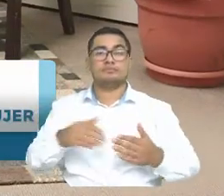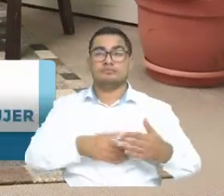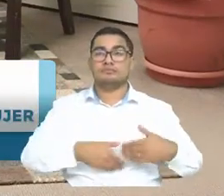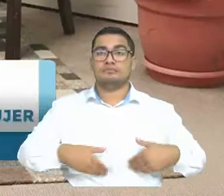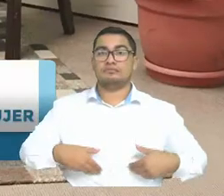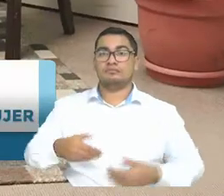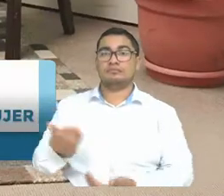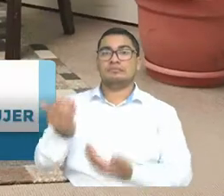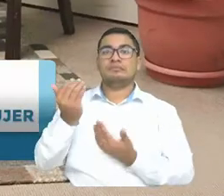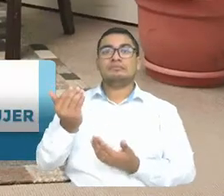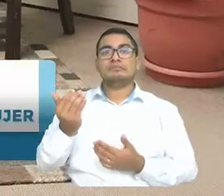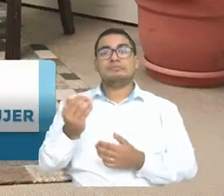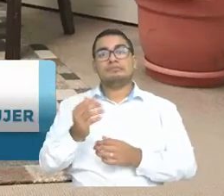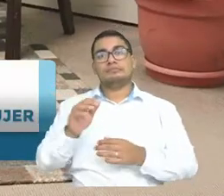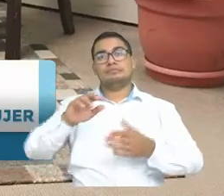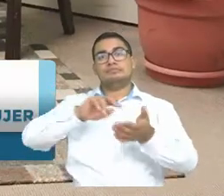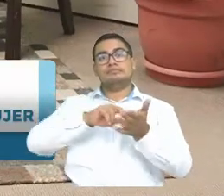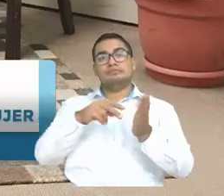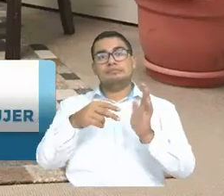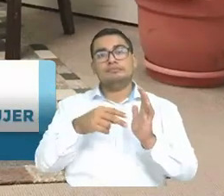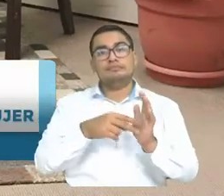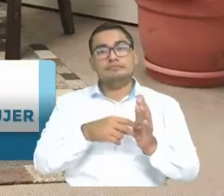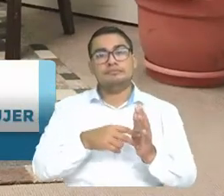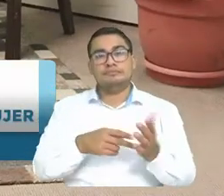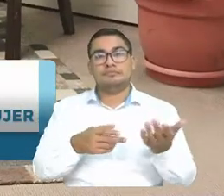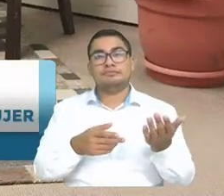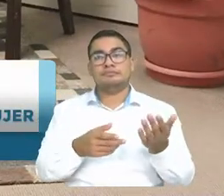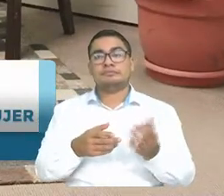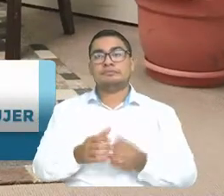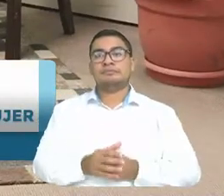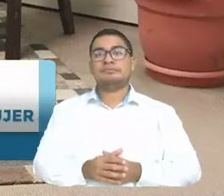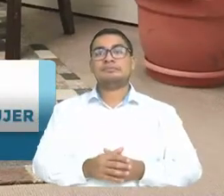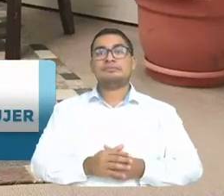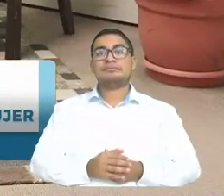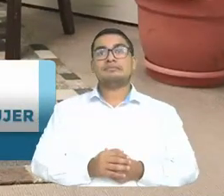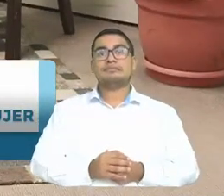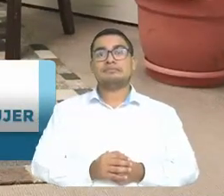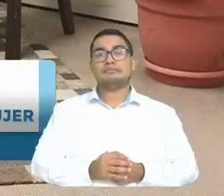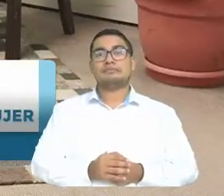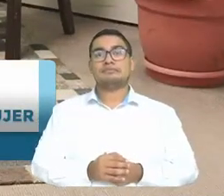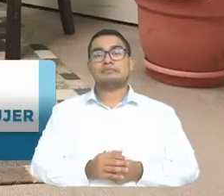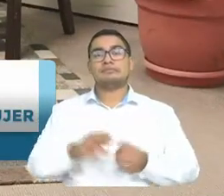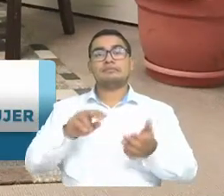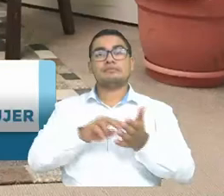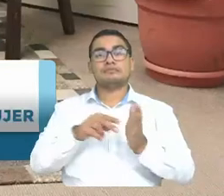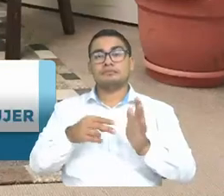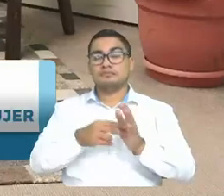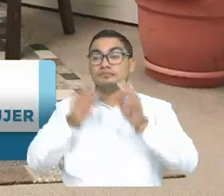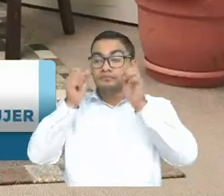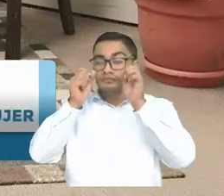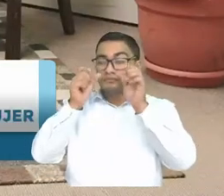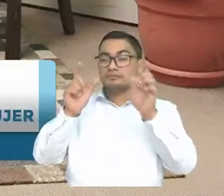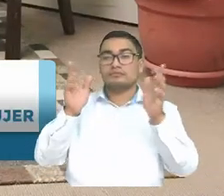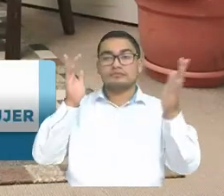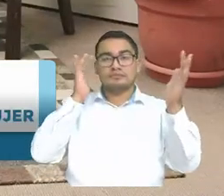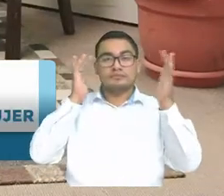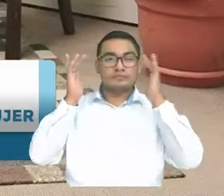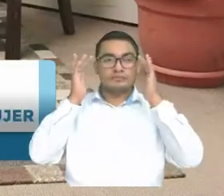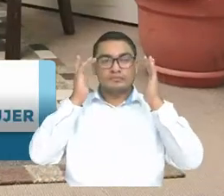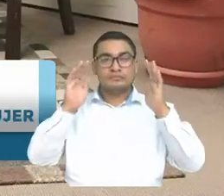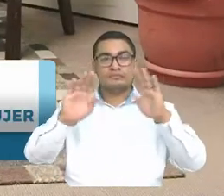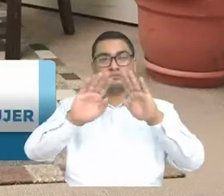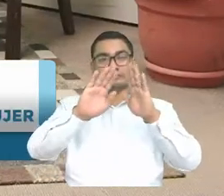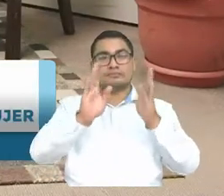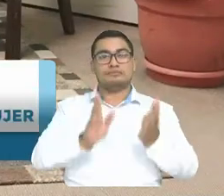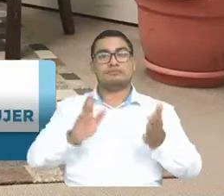sea, hay una, ¿cómo le dijera? Hay un asombro, una preocupación de parte de la mujer